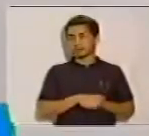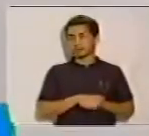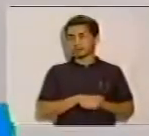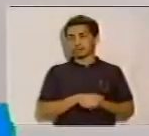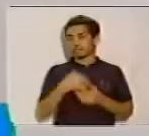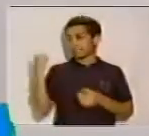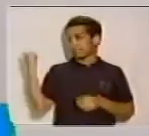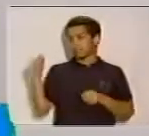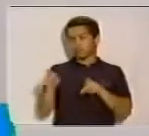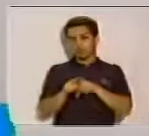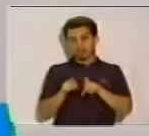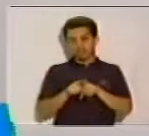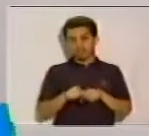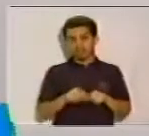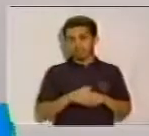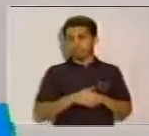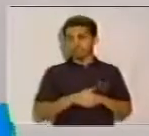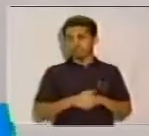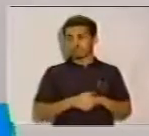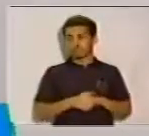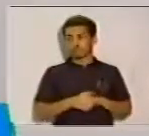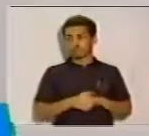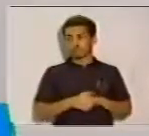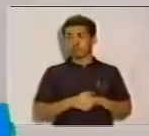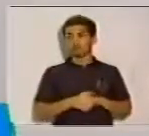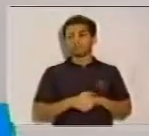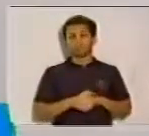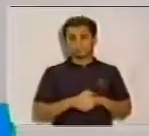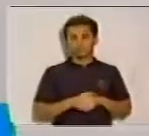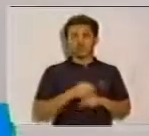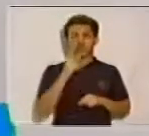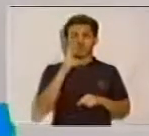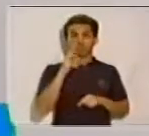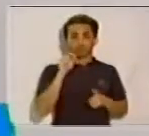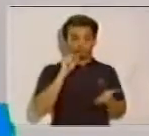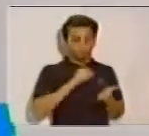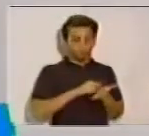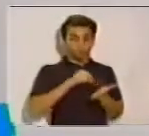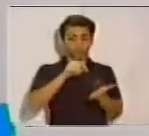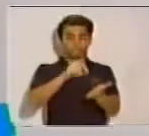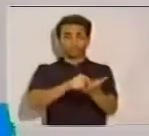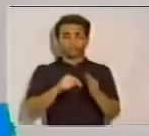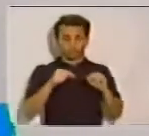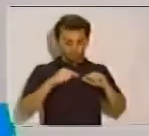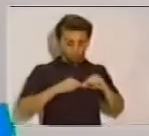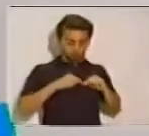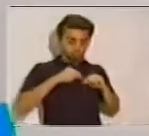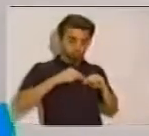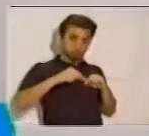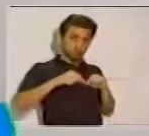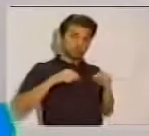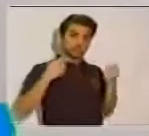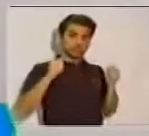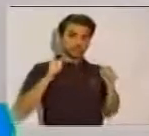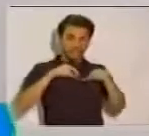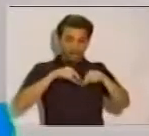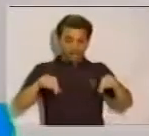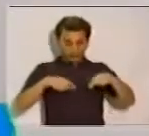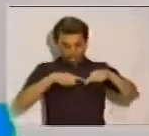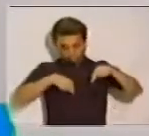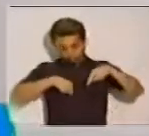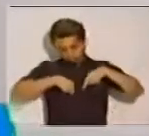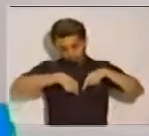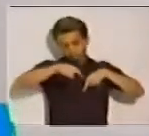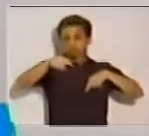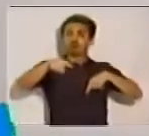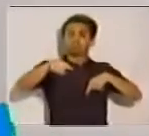¿Estamos claros? Repito, unimos este punto 1 con este punto 2 y hacemos